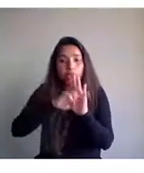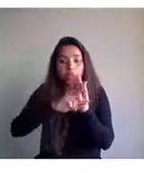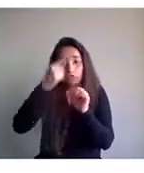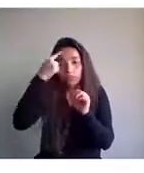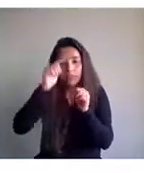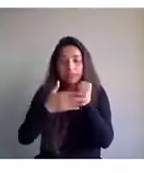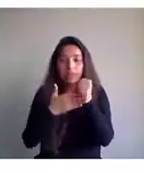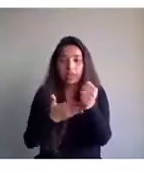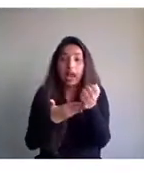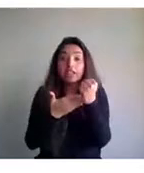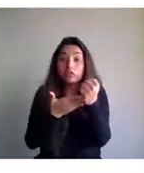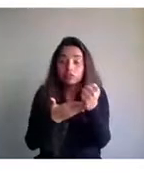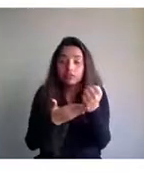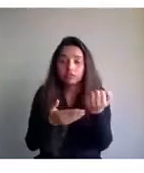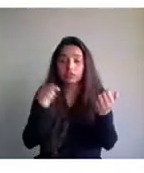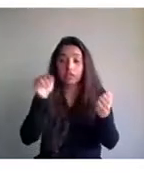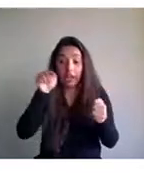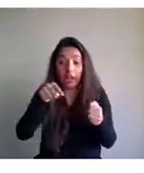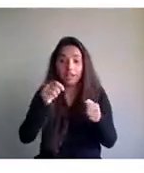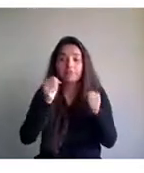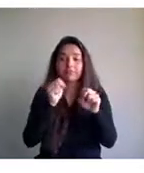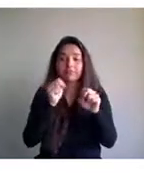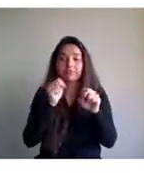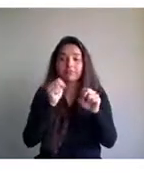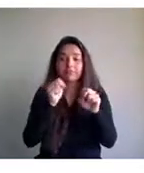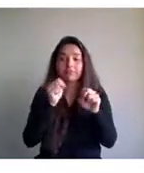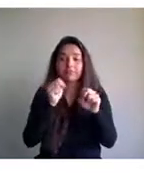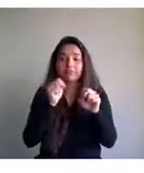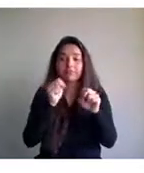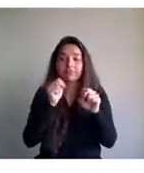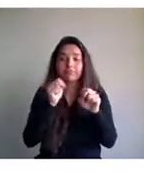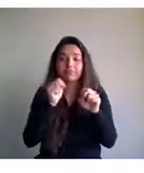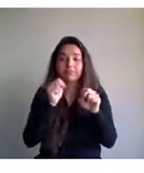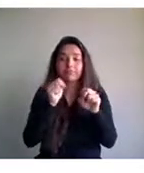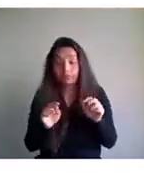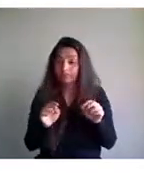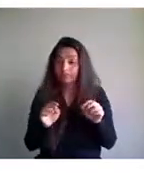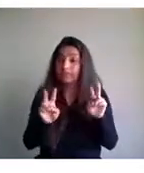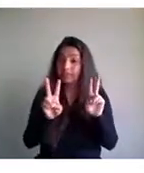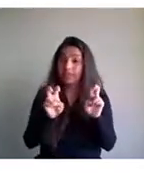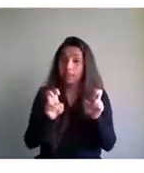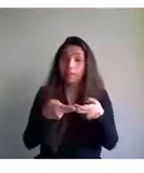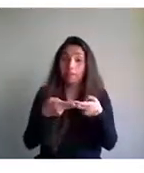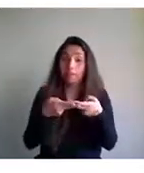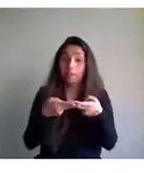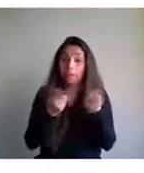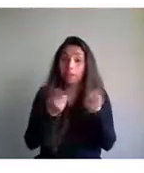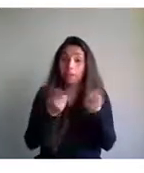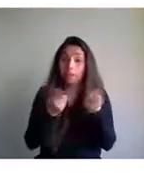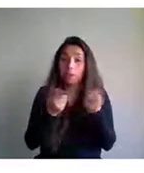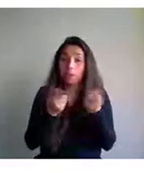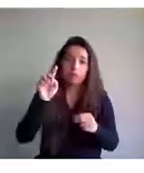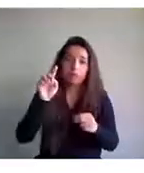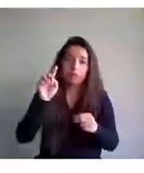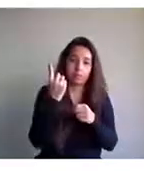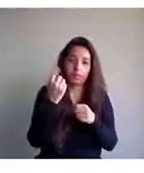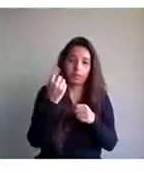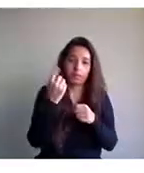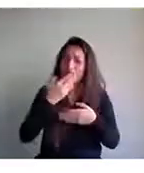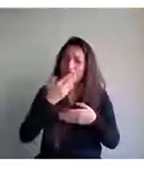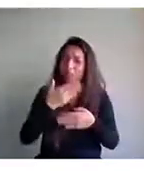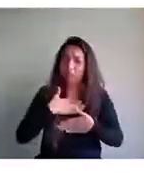podemos hacer nosotros y yo creo que ese es un costeo que quiero darles terminar